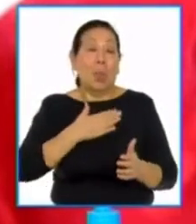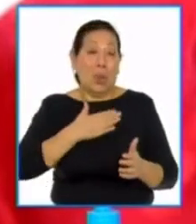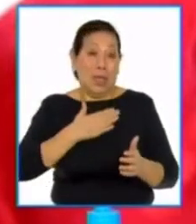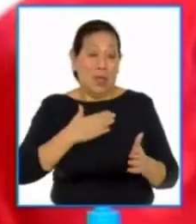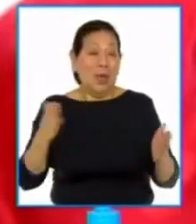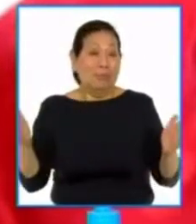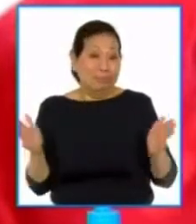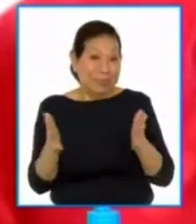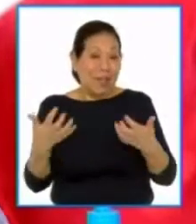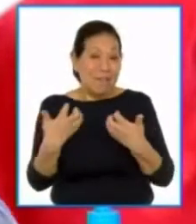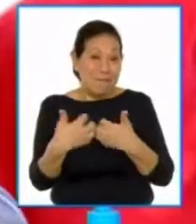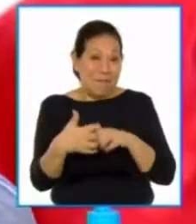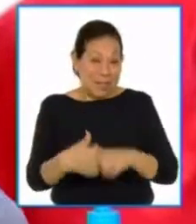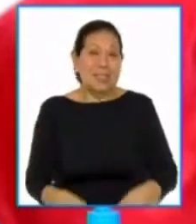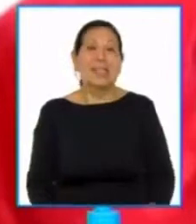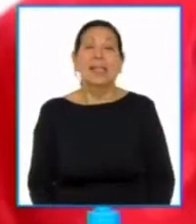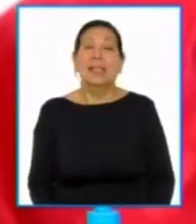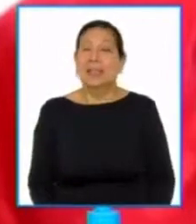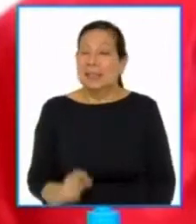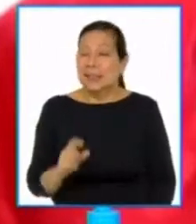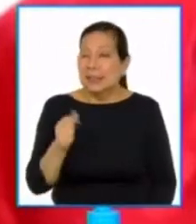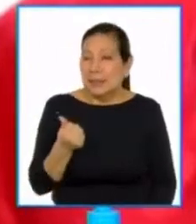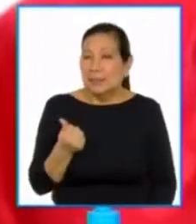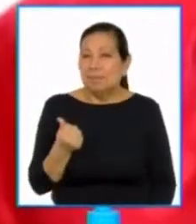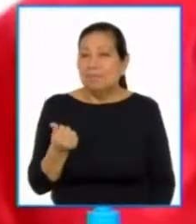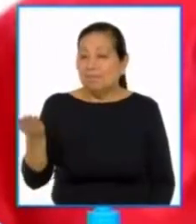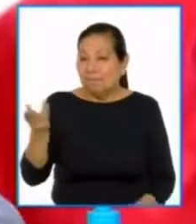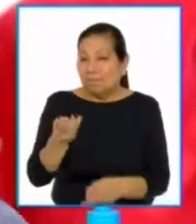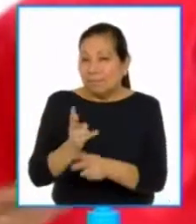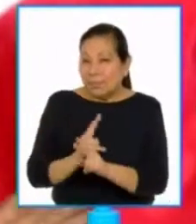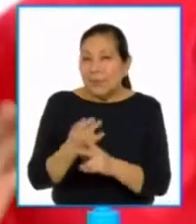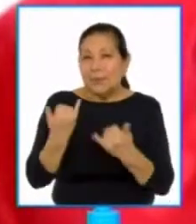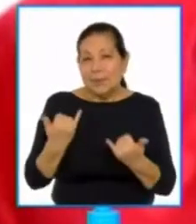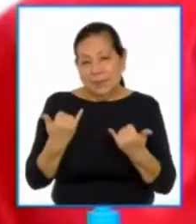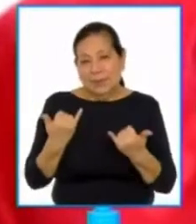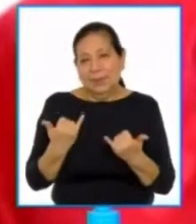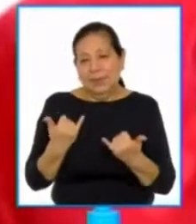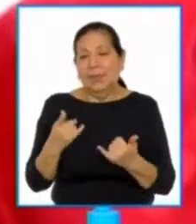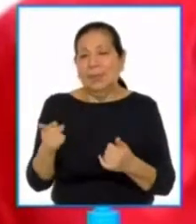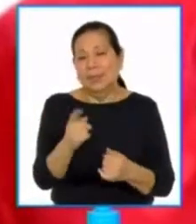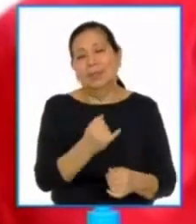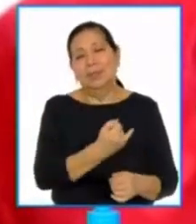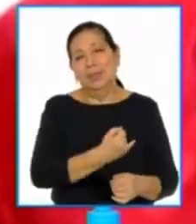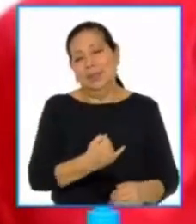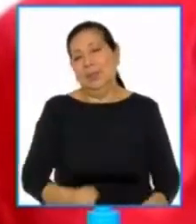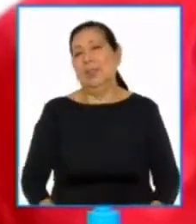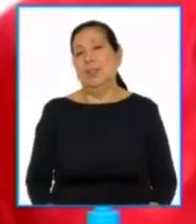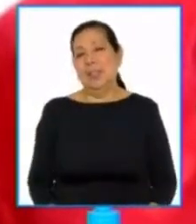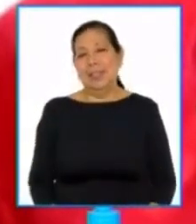microempresarios cuya casi única oportunidad de prestarse es en estas instituciones.